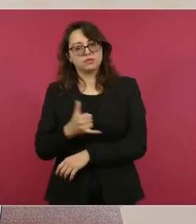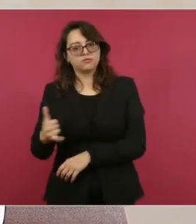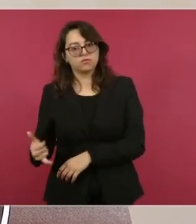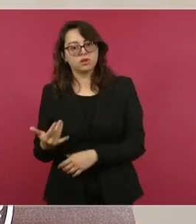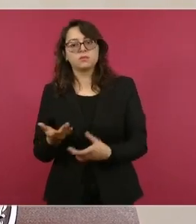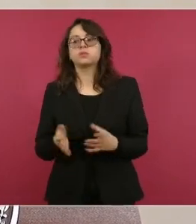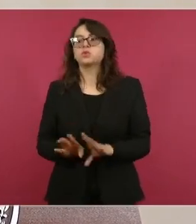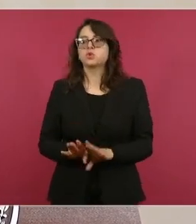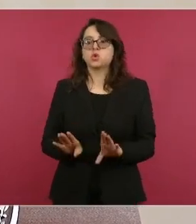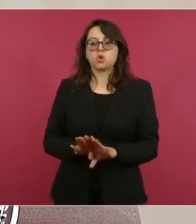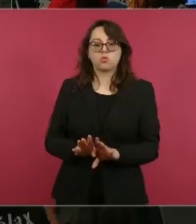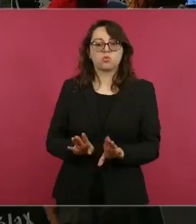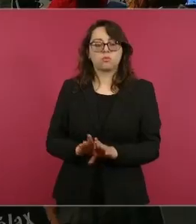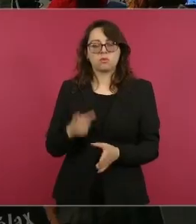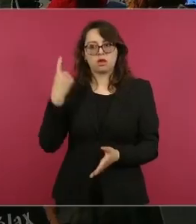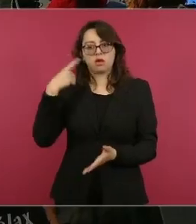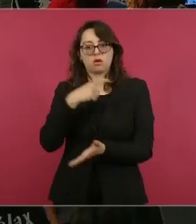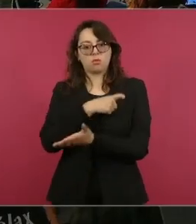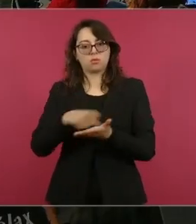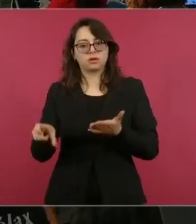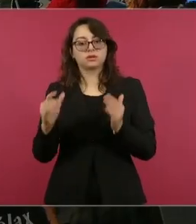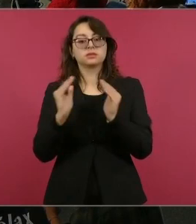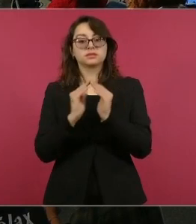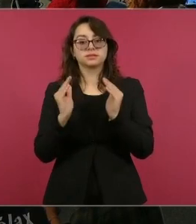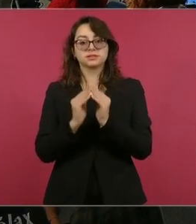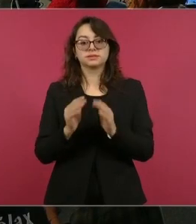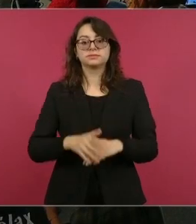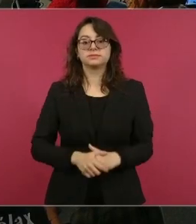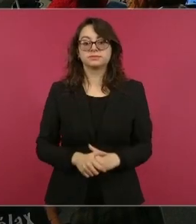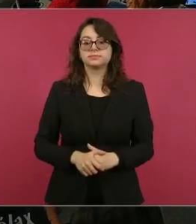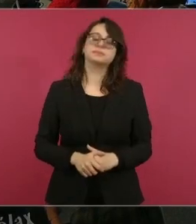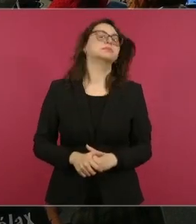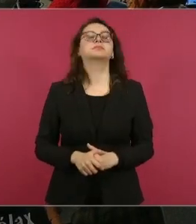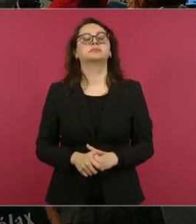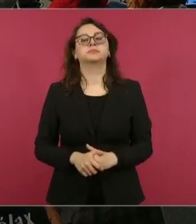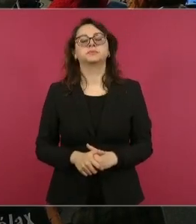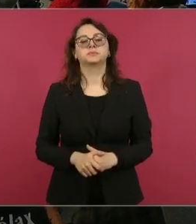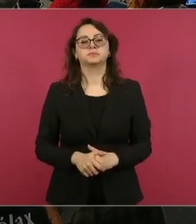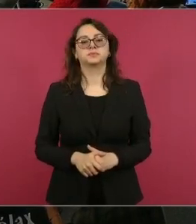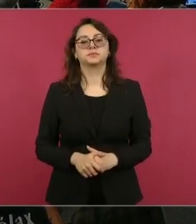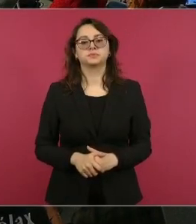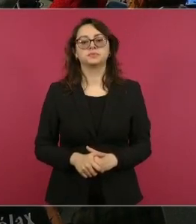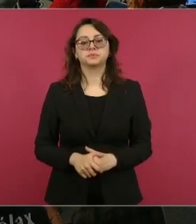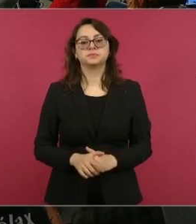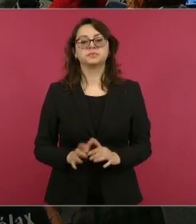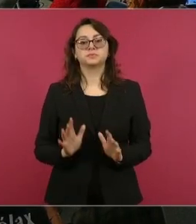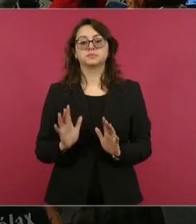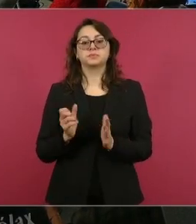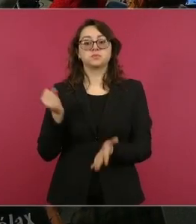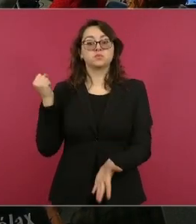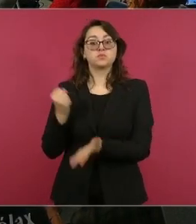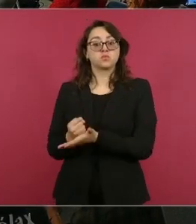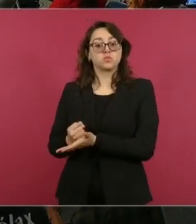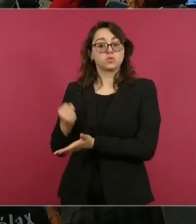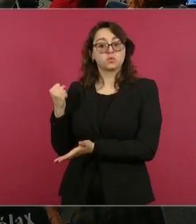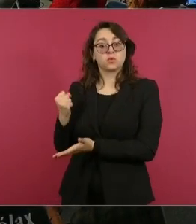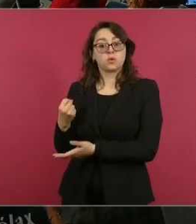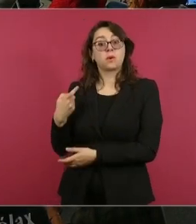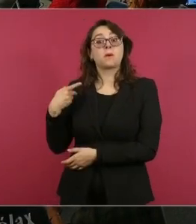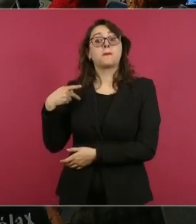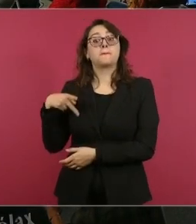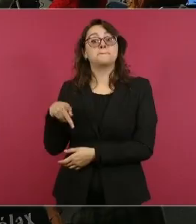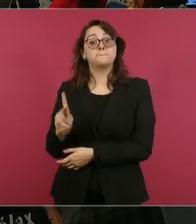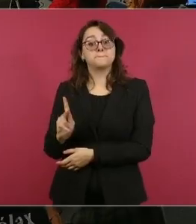para su vivienda. Gracias, presidente. Sí, se aprobó, pero falta